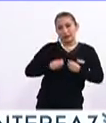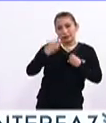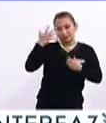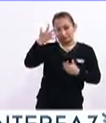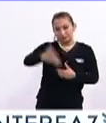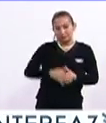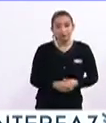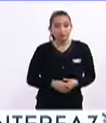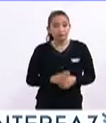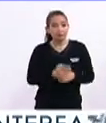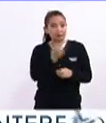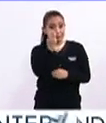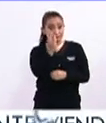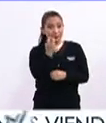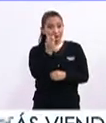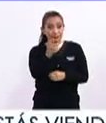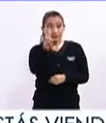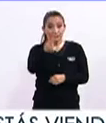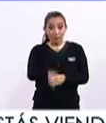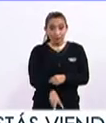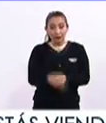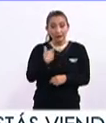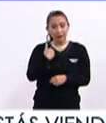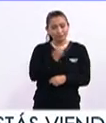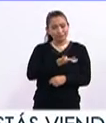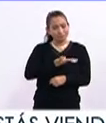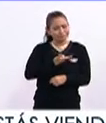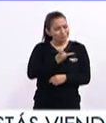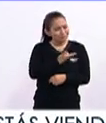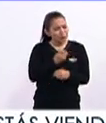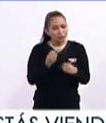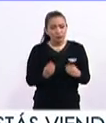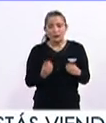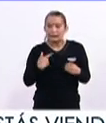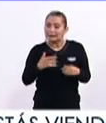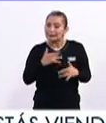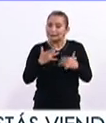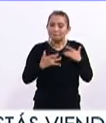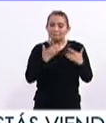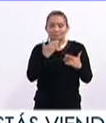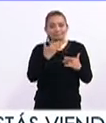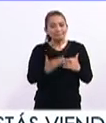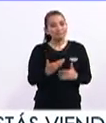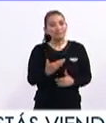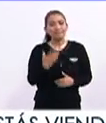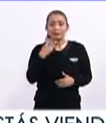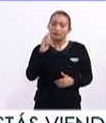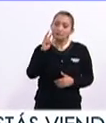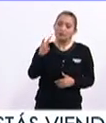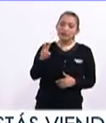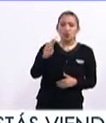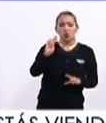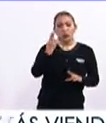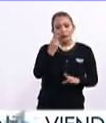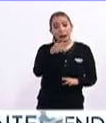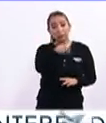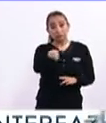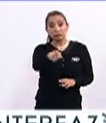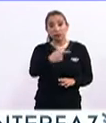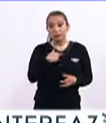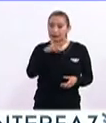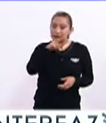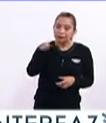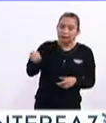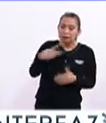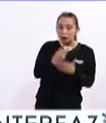vida. De esta forma es en verdad un gozo, es en verdad una satisfacción ver cómo las universidades se preocupan, no solo